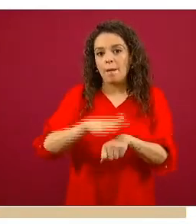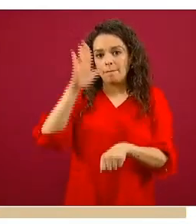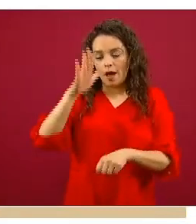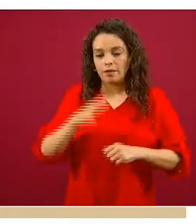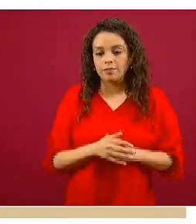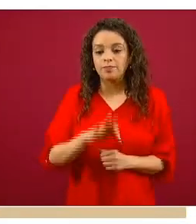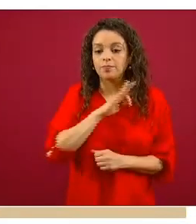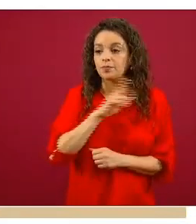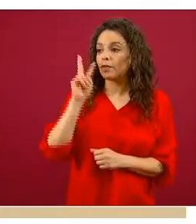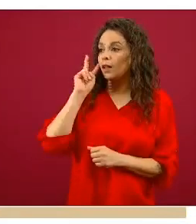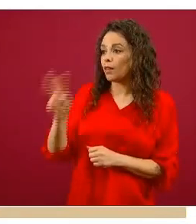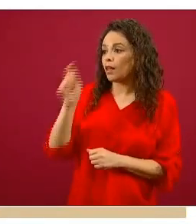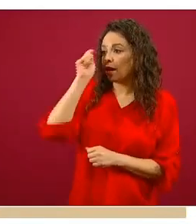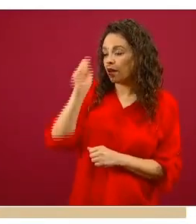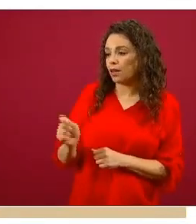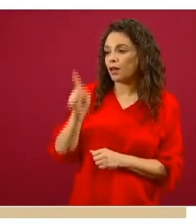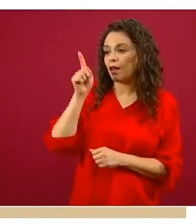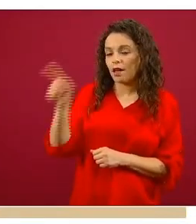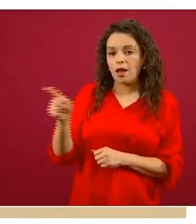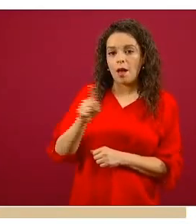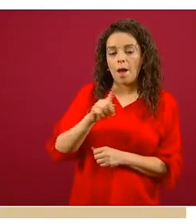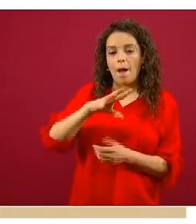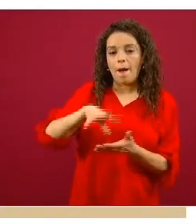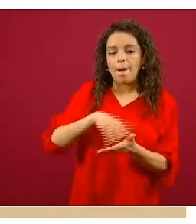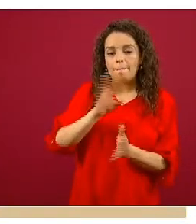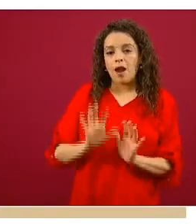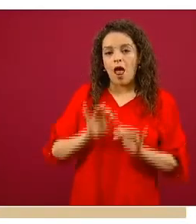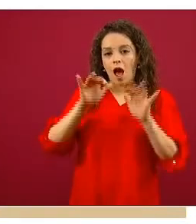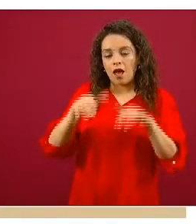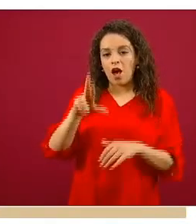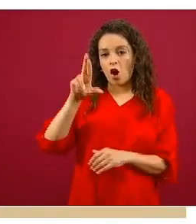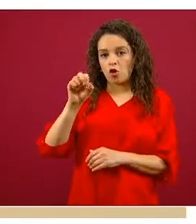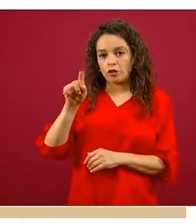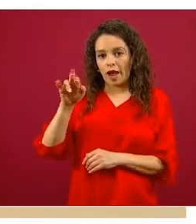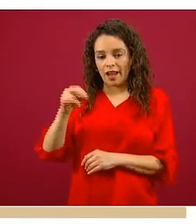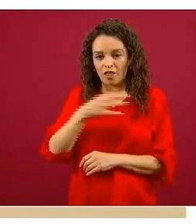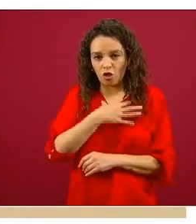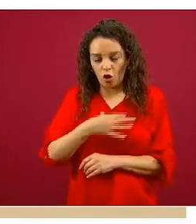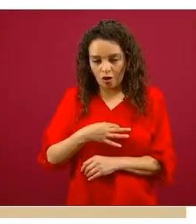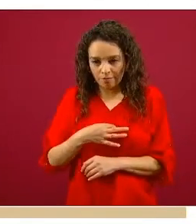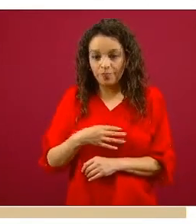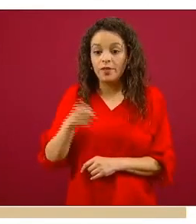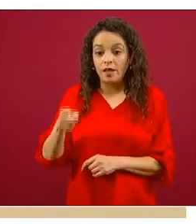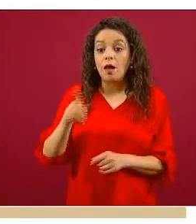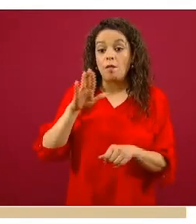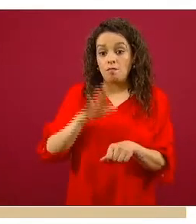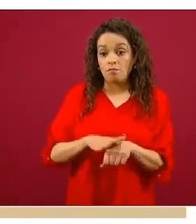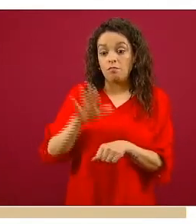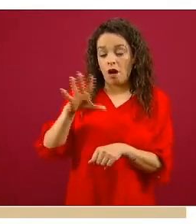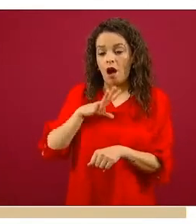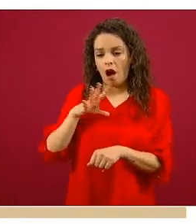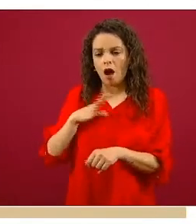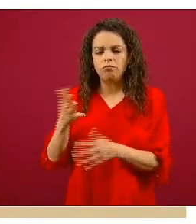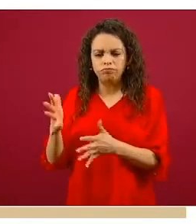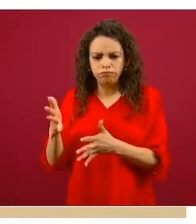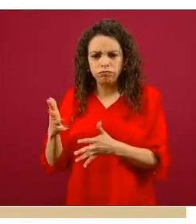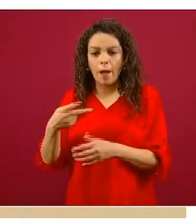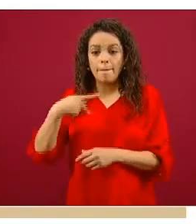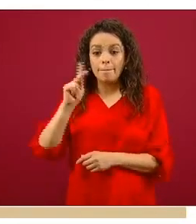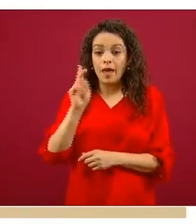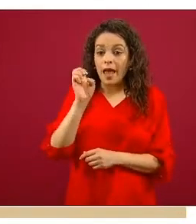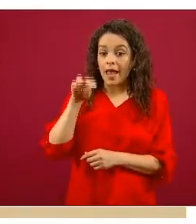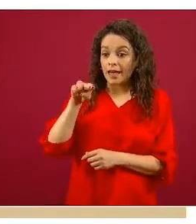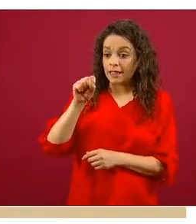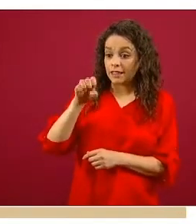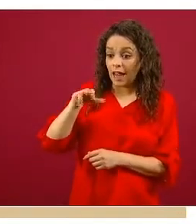Tecate, Playas de Rosarito no han tenido todavía una transmisión importante, pero vemos que Ensenada empieza precisamente